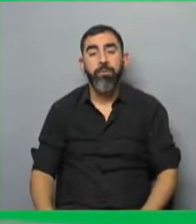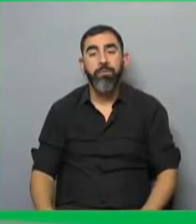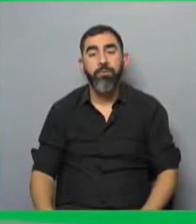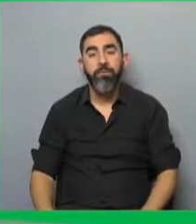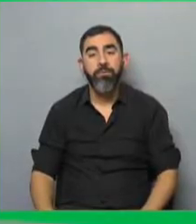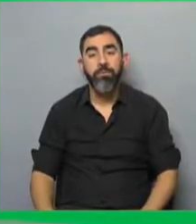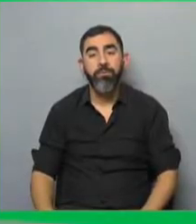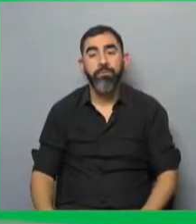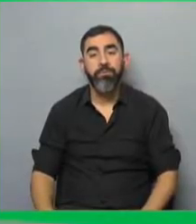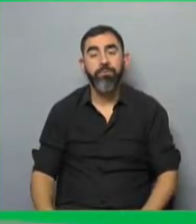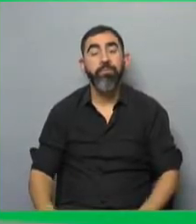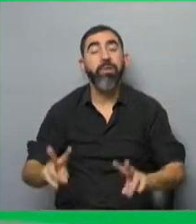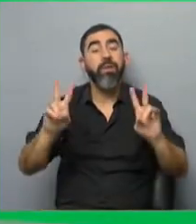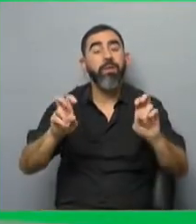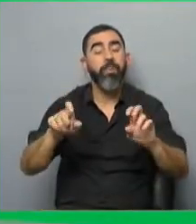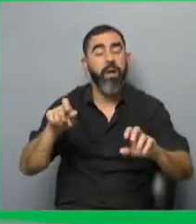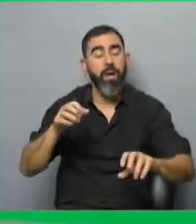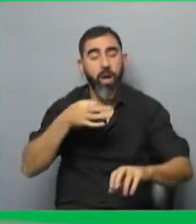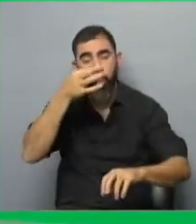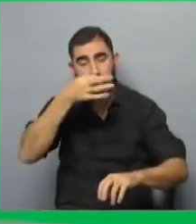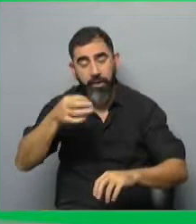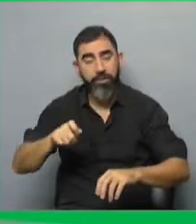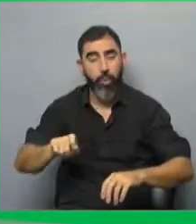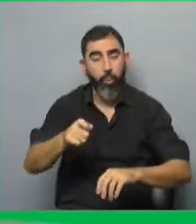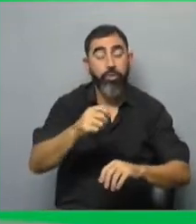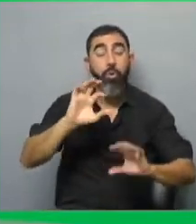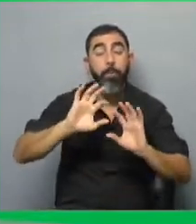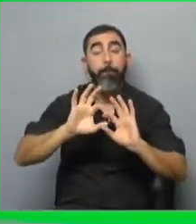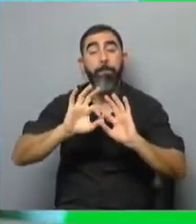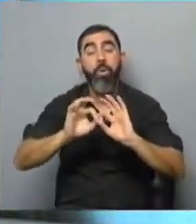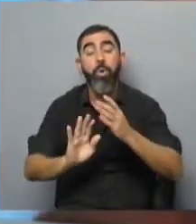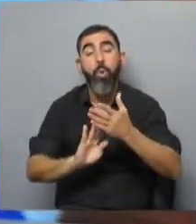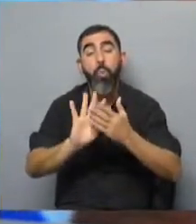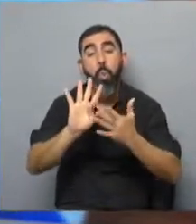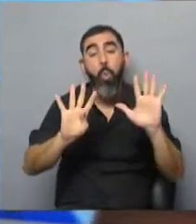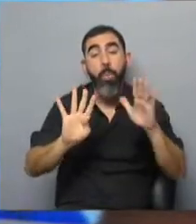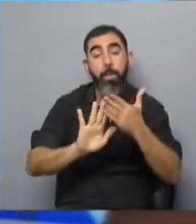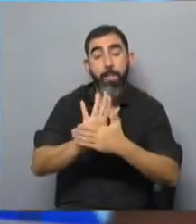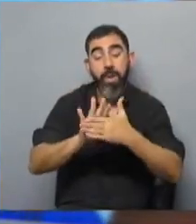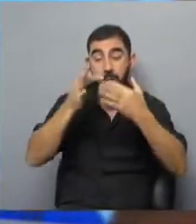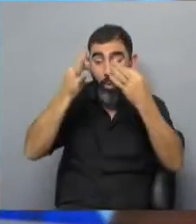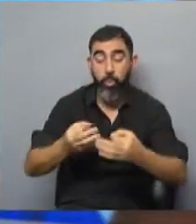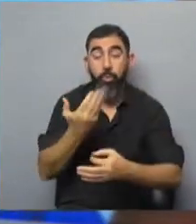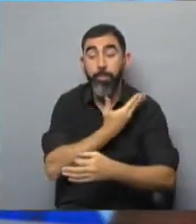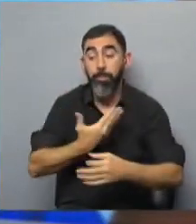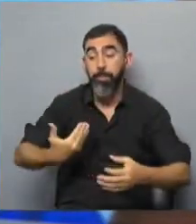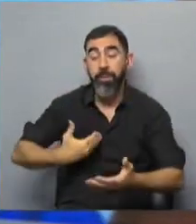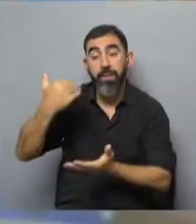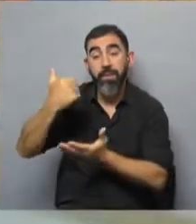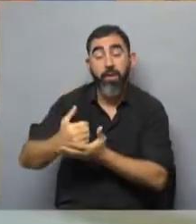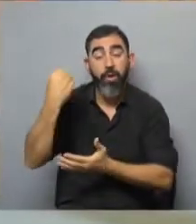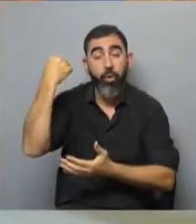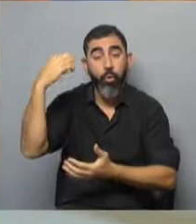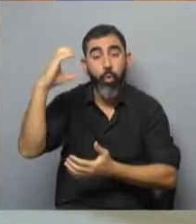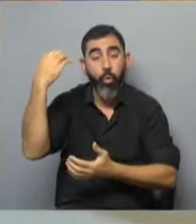Y la noticia sobre el amparo y la audiencia fijada para el miércoles a las 9 de la mañana se conoció mientras el presidente de la República, Luis Lacalle Pou, se